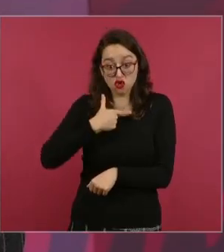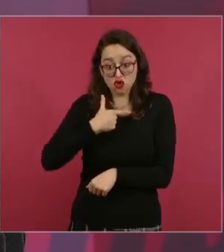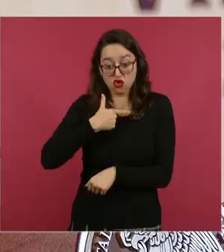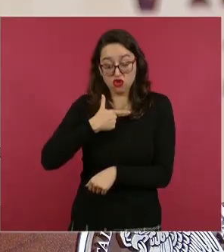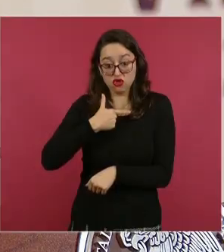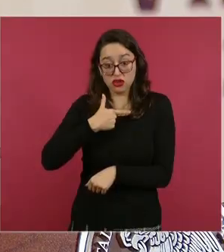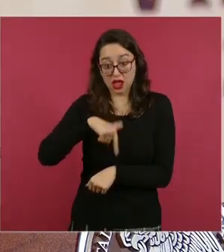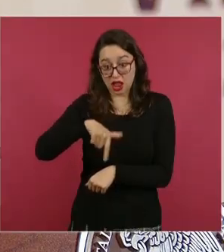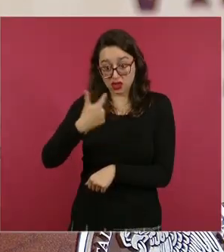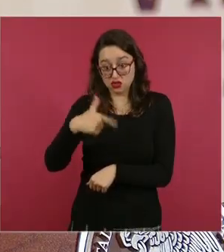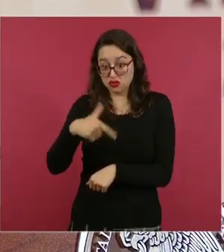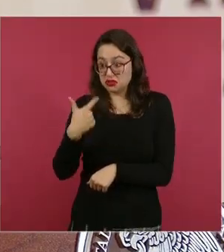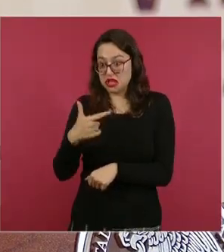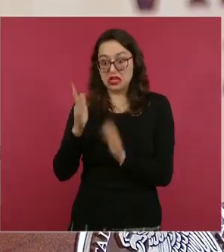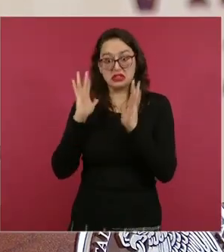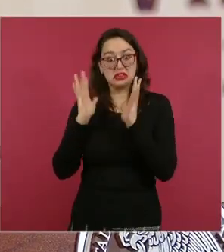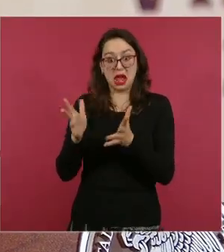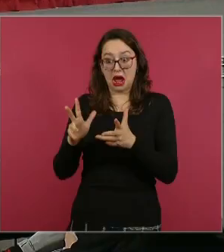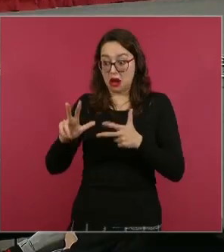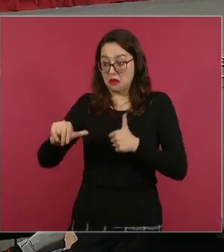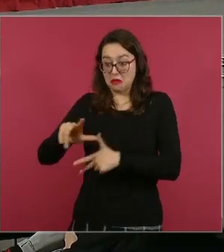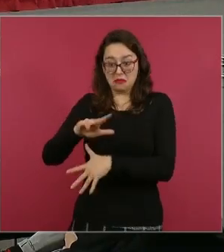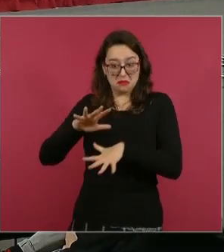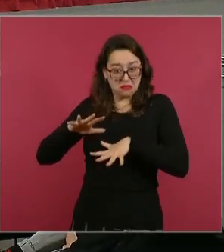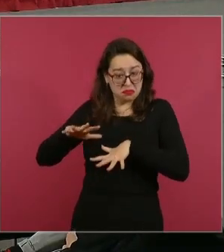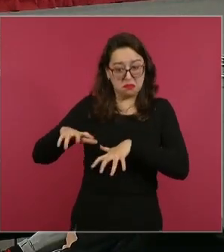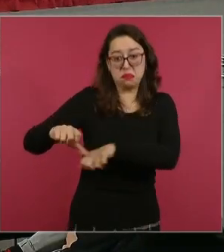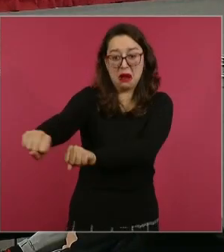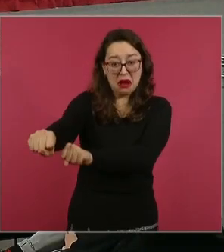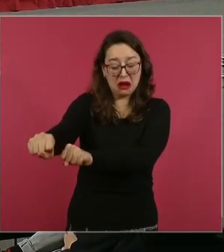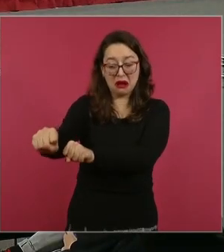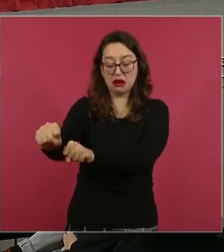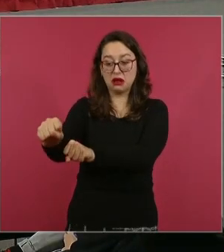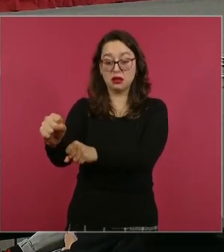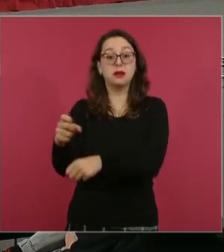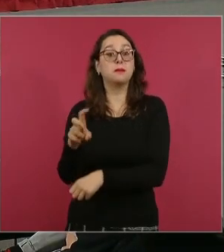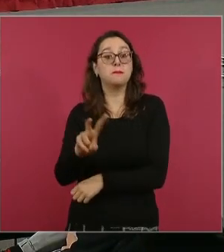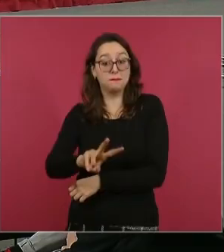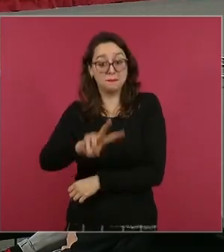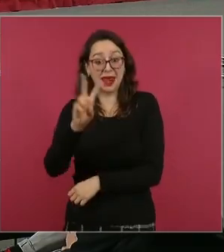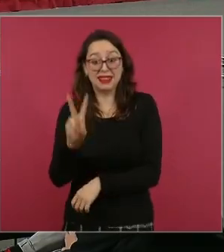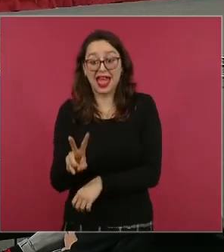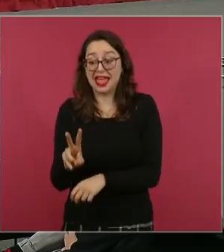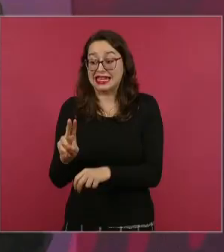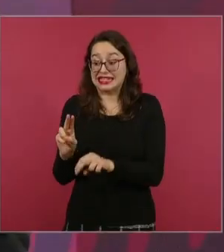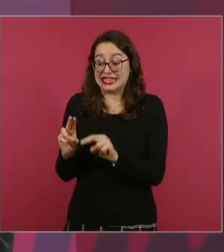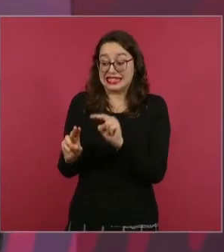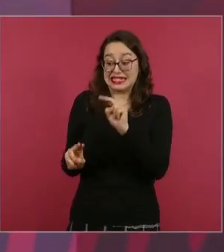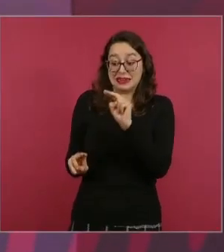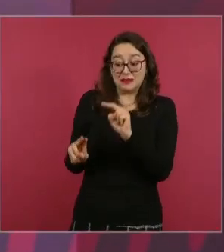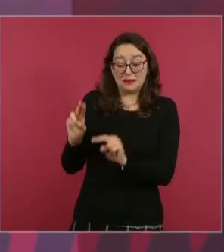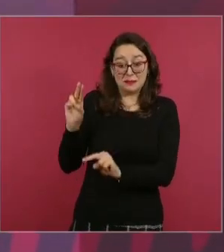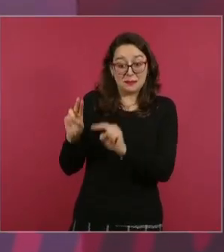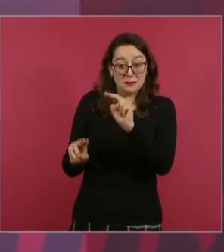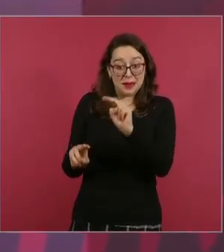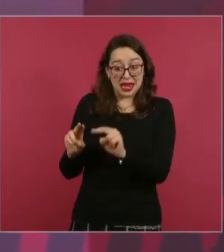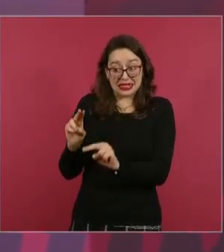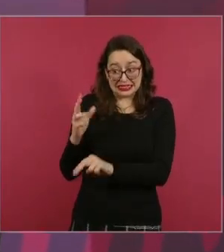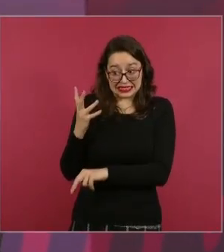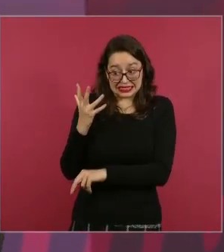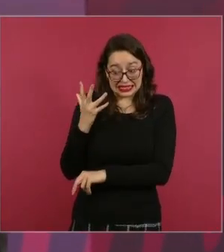milagroso cuando yo decido ir allá es porque no hay